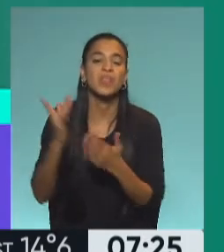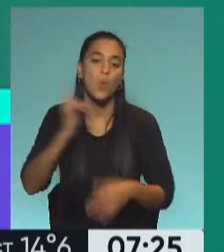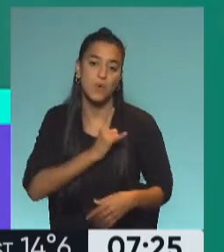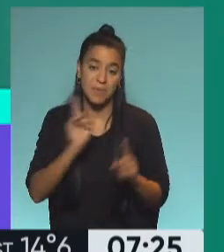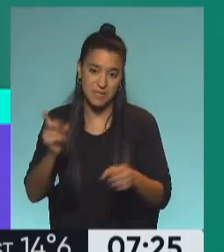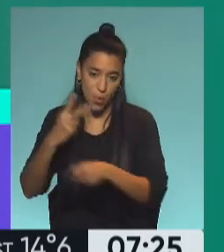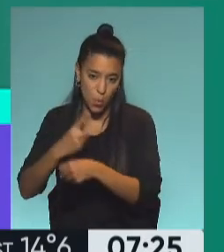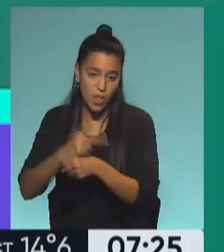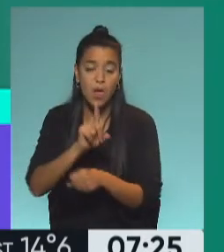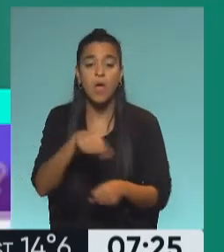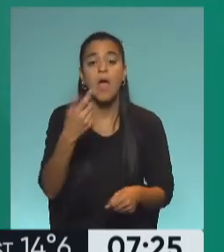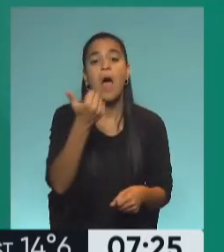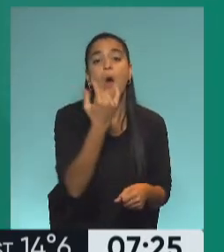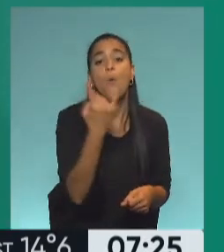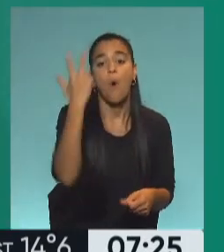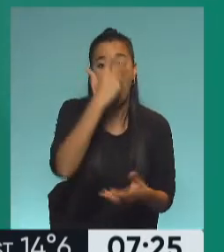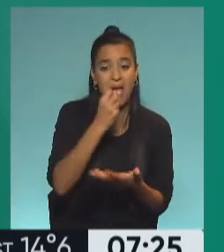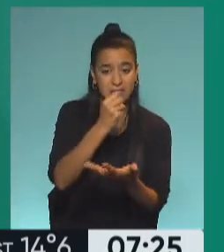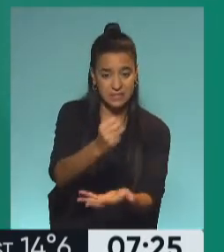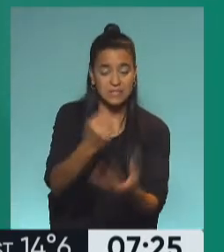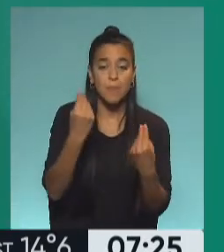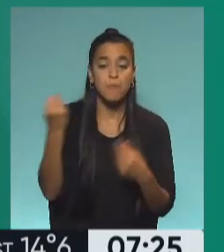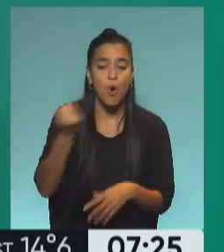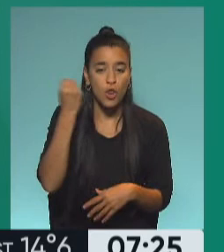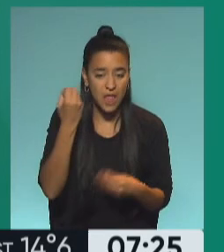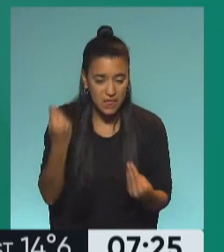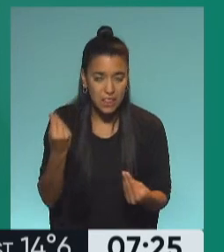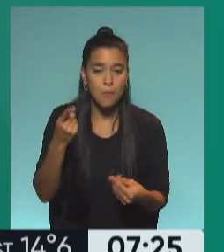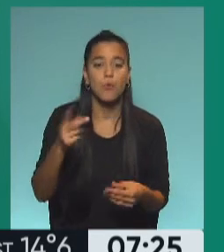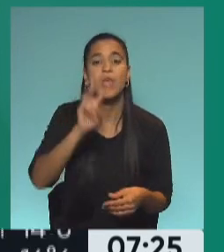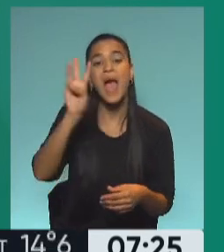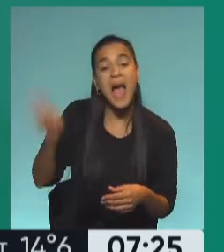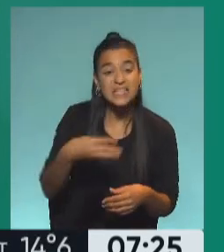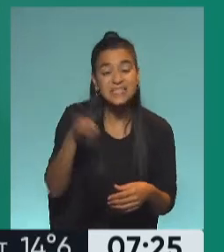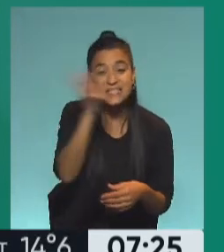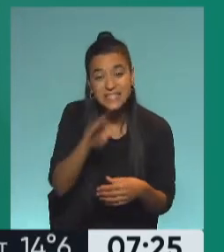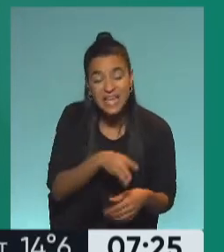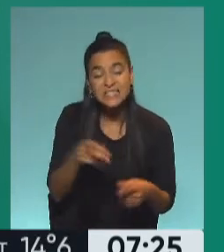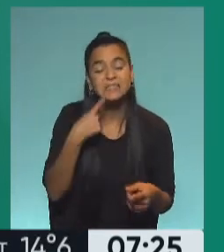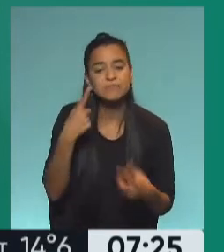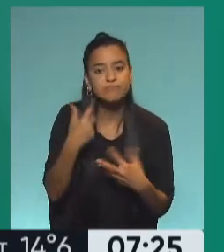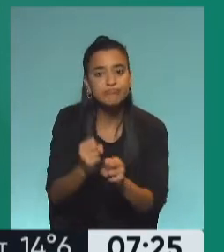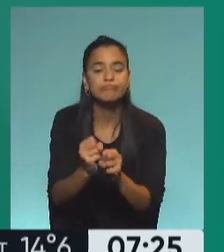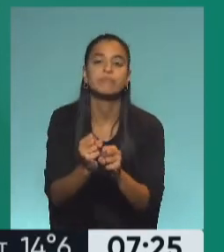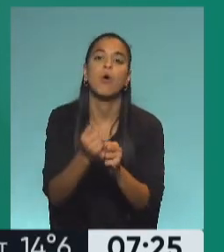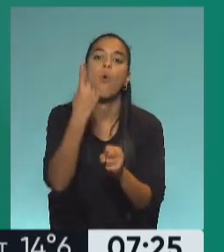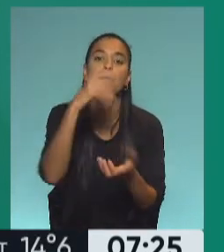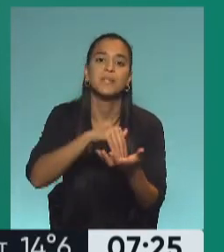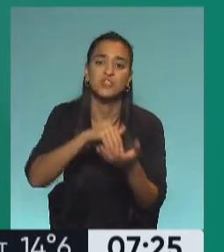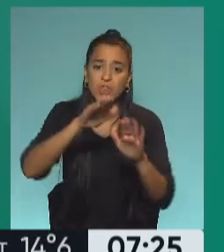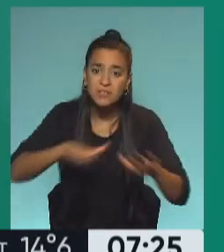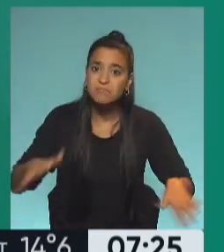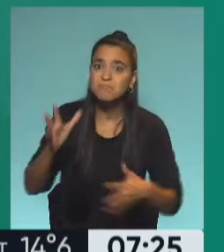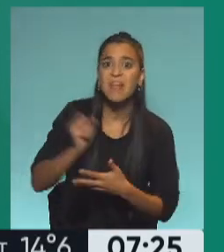secundarios. Y la AUH es importante porque la ANSES detectó el año pasado que había casi 1 millón de chicos que